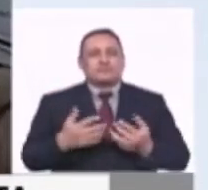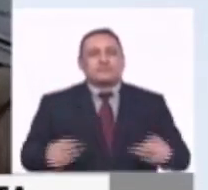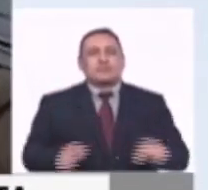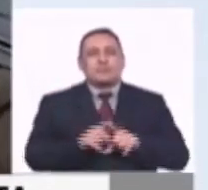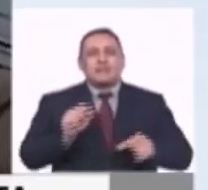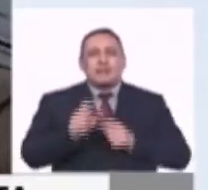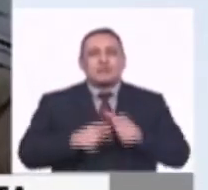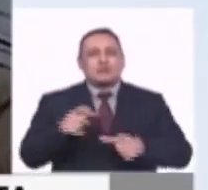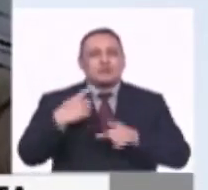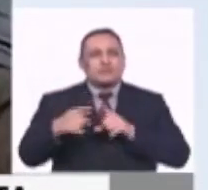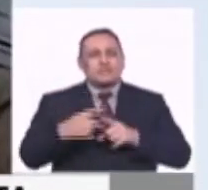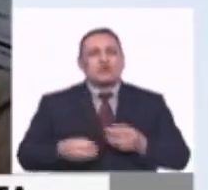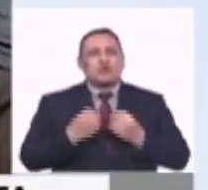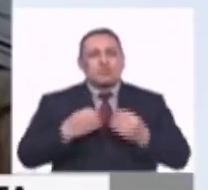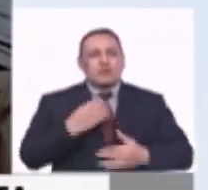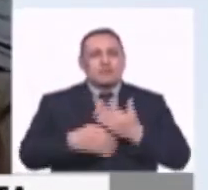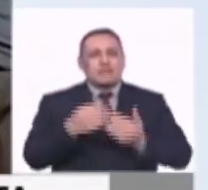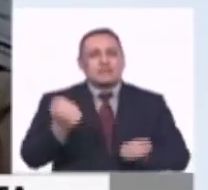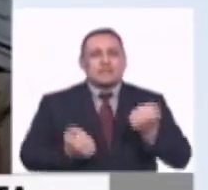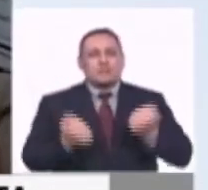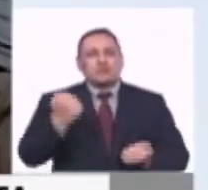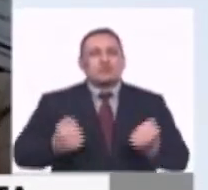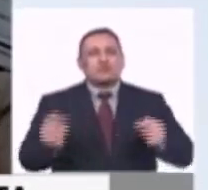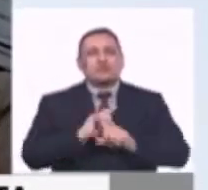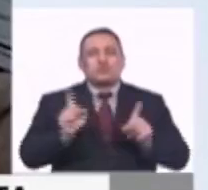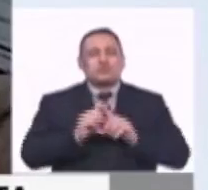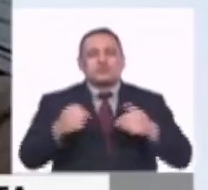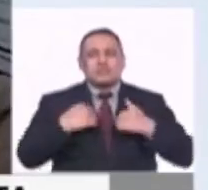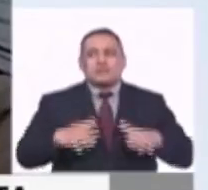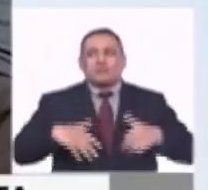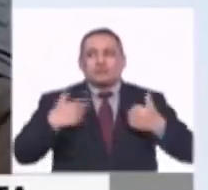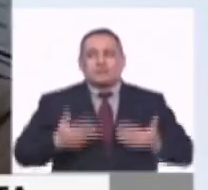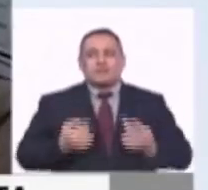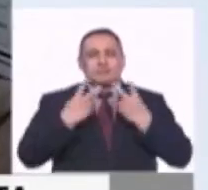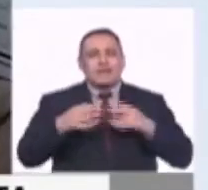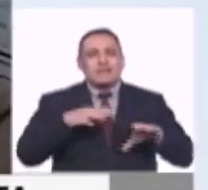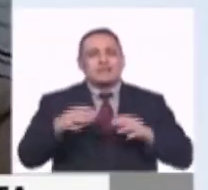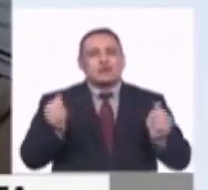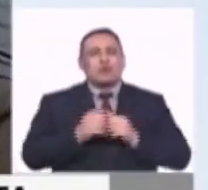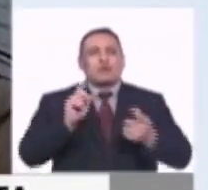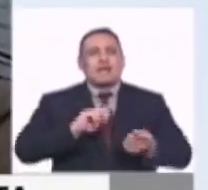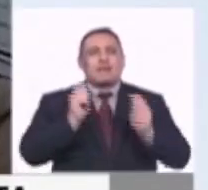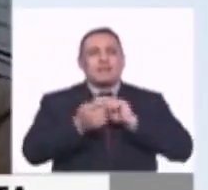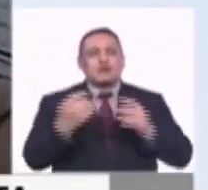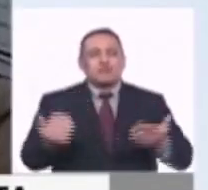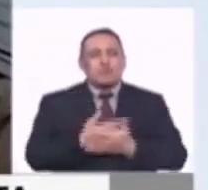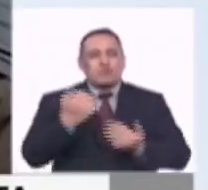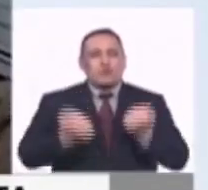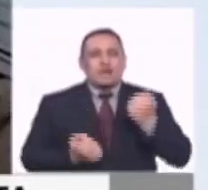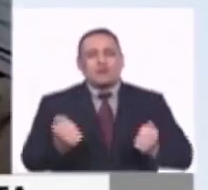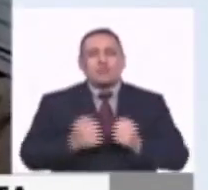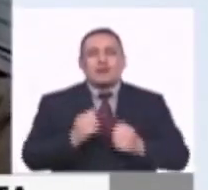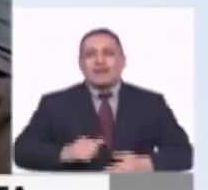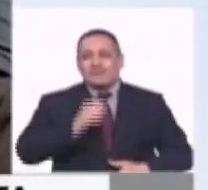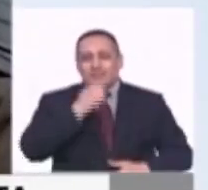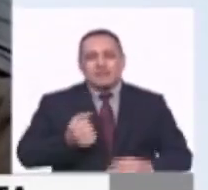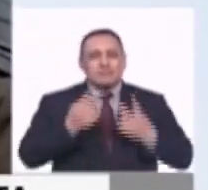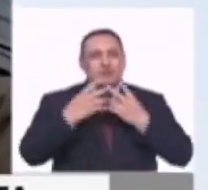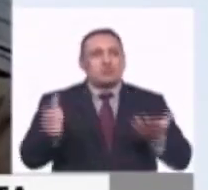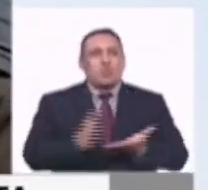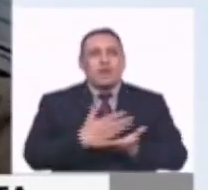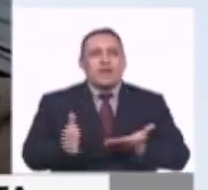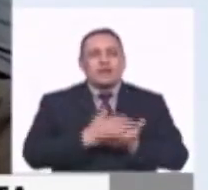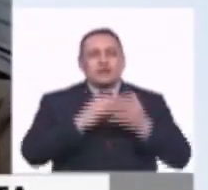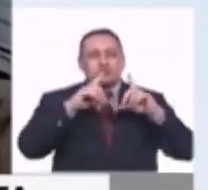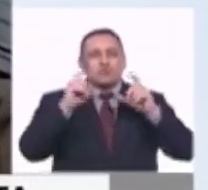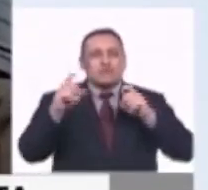Los usuarios, o como viene a ser, los transportistas, no tienen la posibilidad de poder renovar nuevas unidades por las carencias de que no hay turismo,